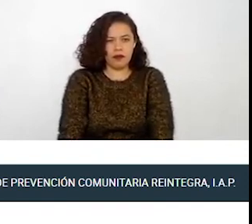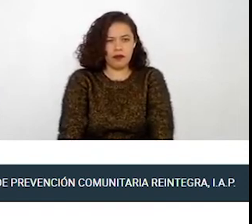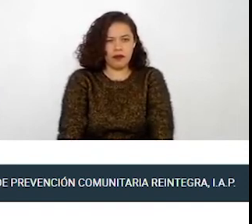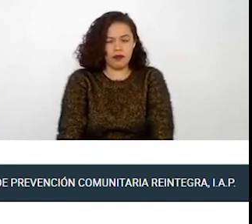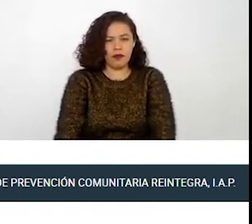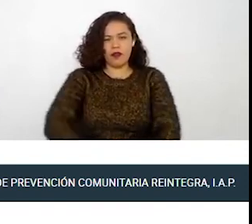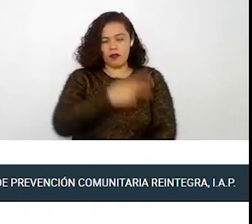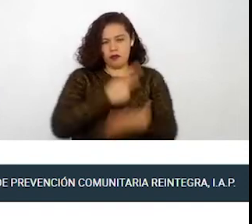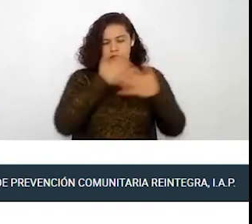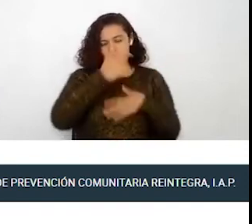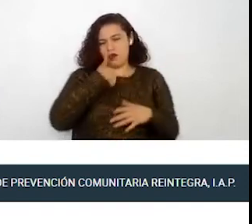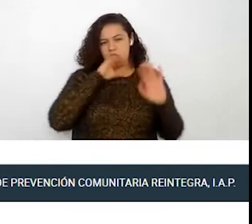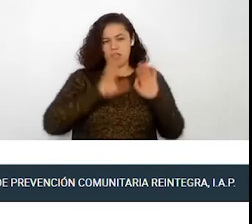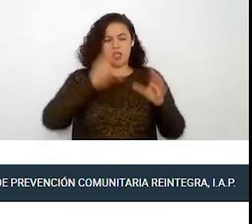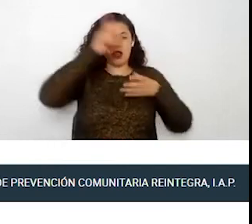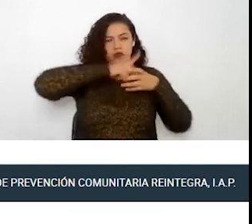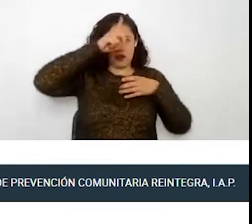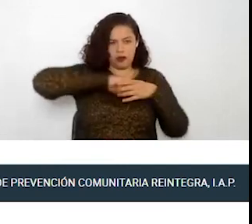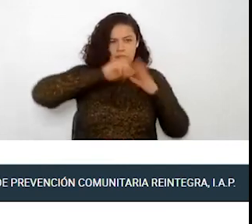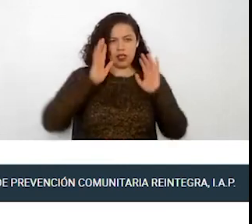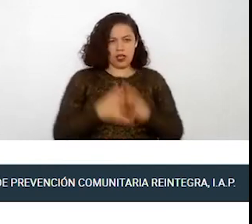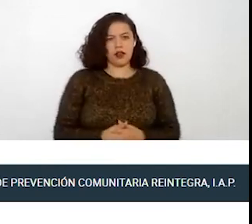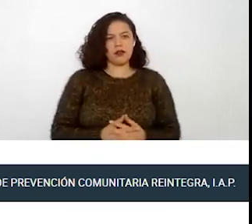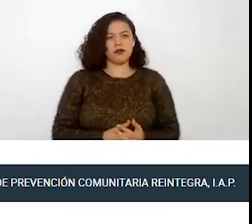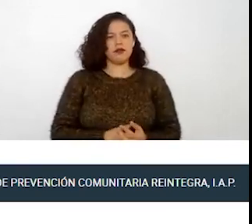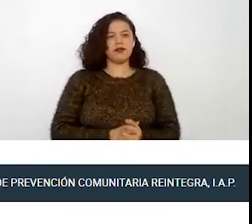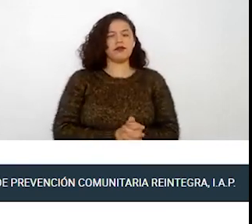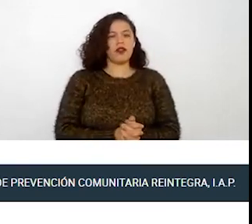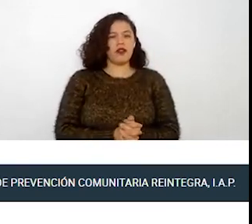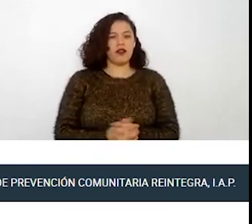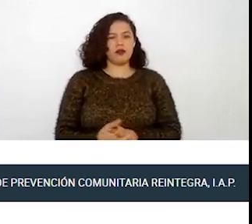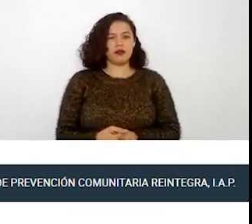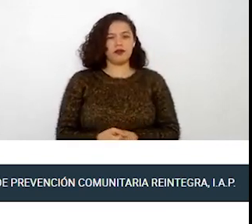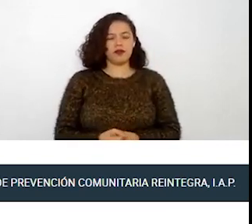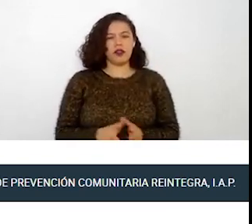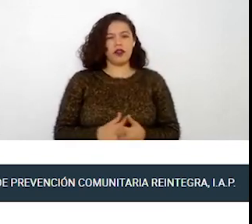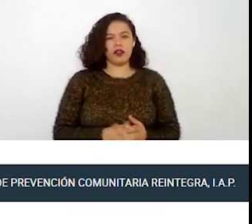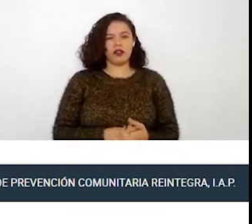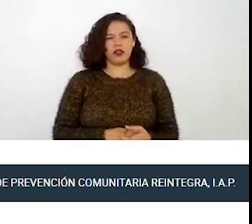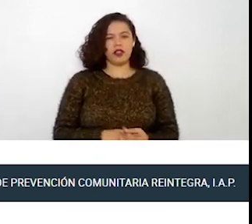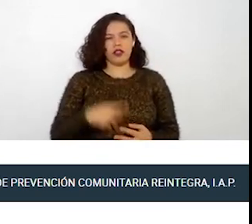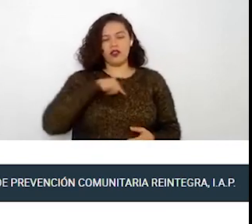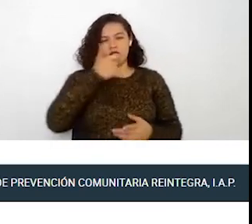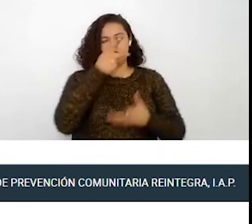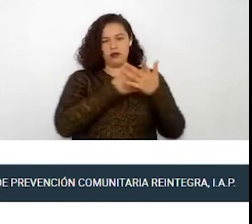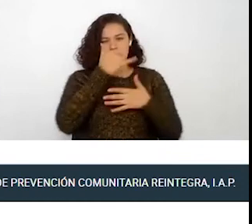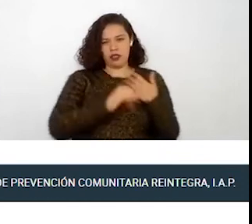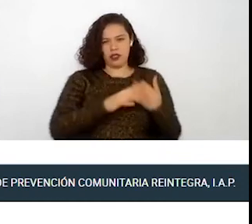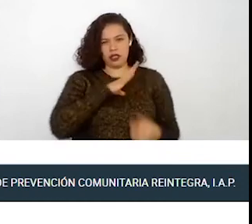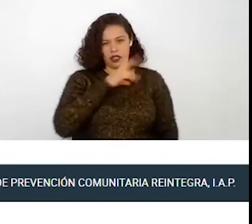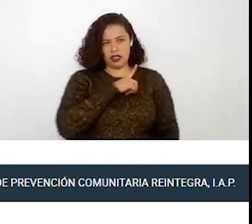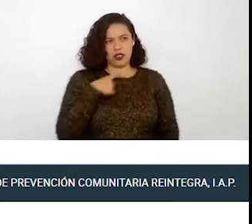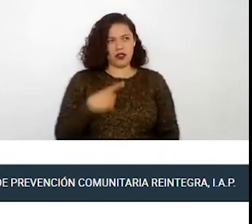ya tiene abierto que es el proyecto de donativos y voy a abrir otro proyecto que es el